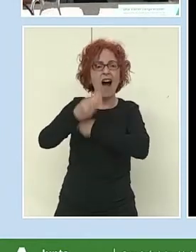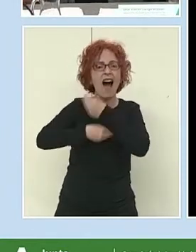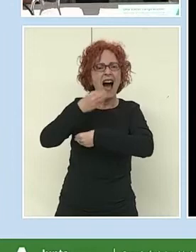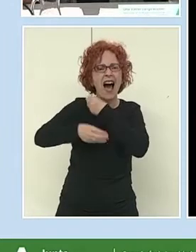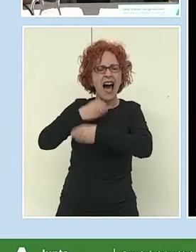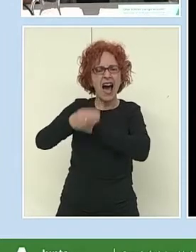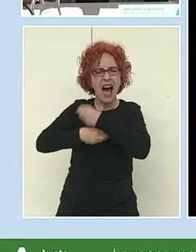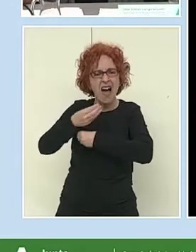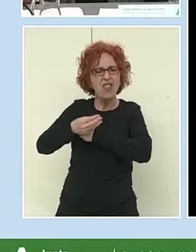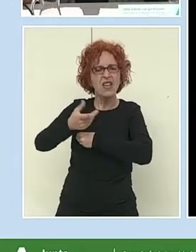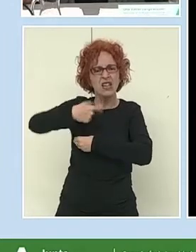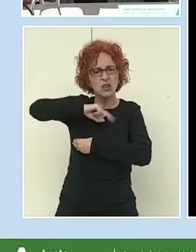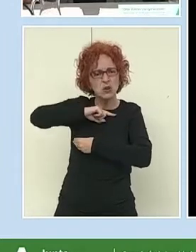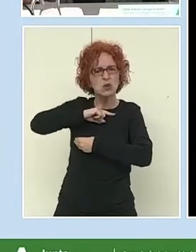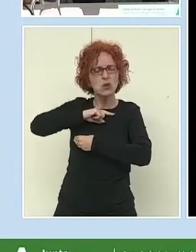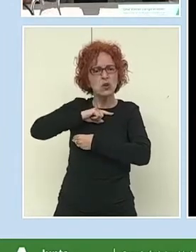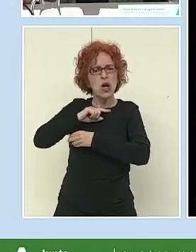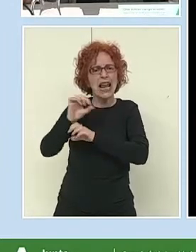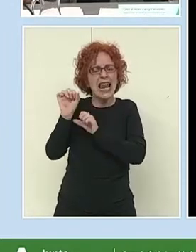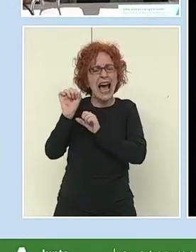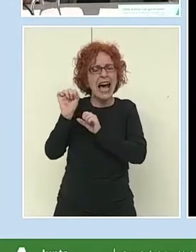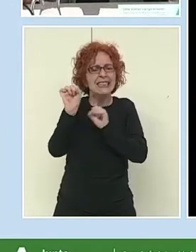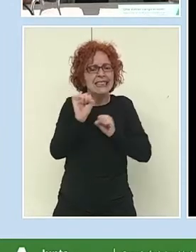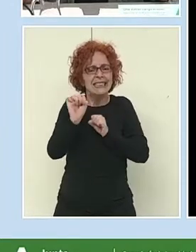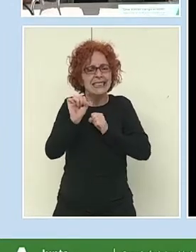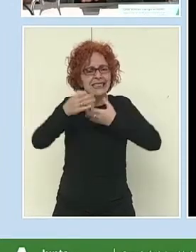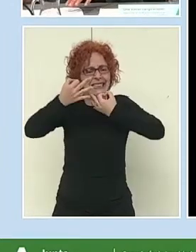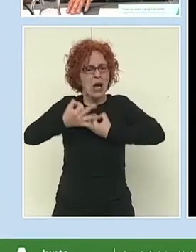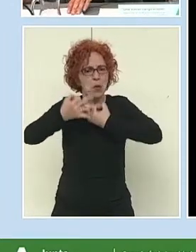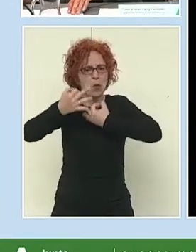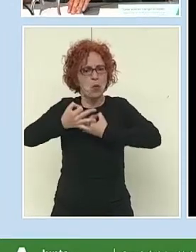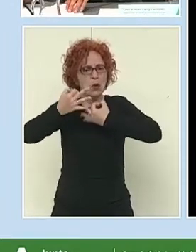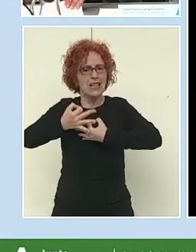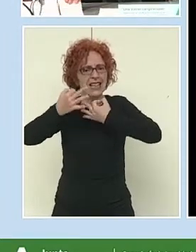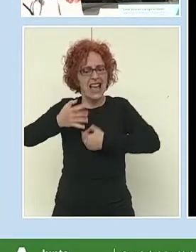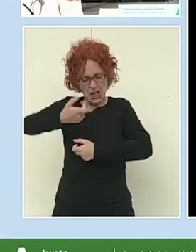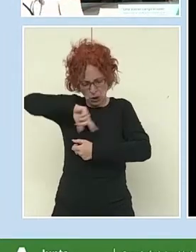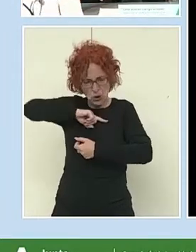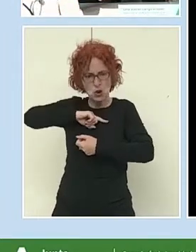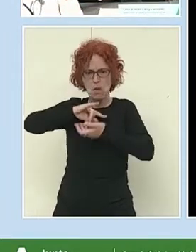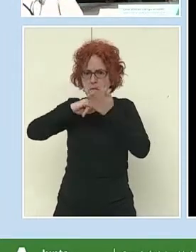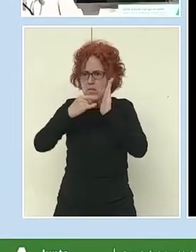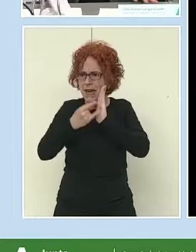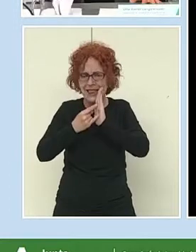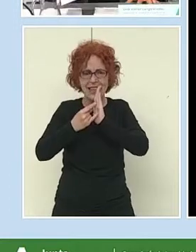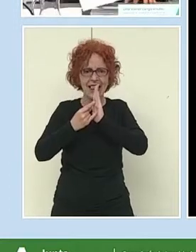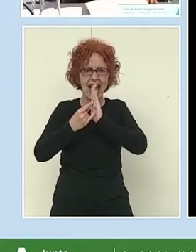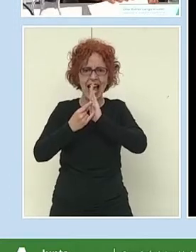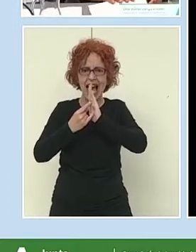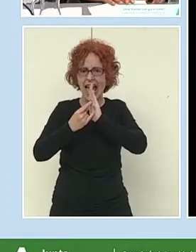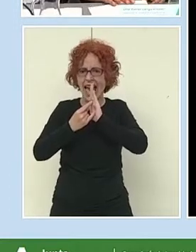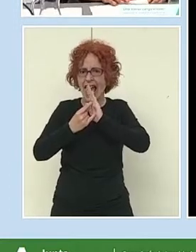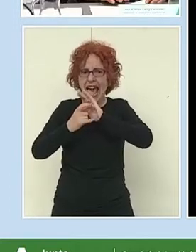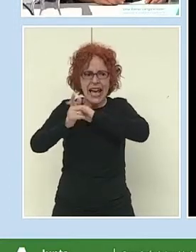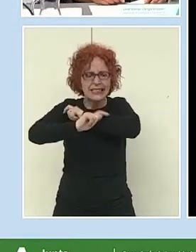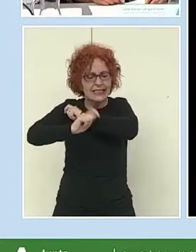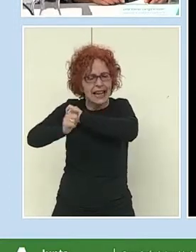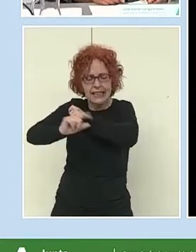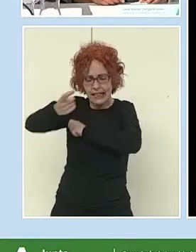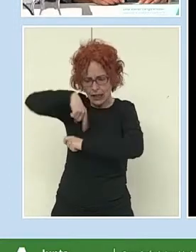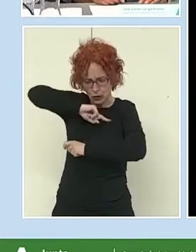contabilizando y registrando muchísimas más amenazas de lo común, y hemos tenido que tomar las medidas necesarias precisamente para que esos